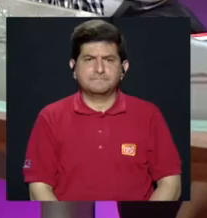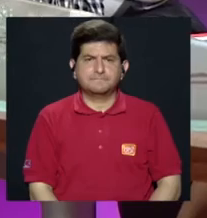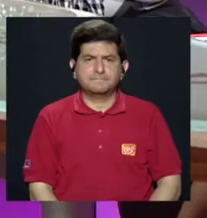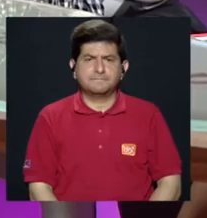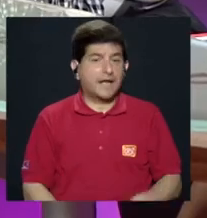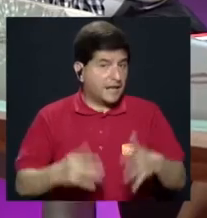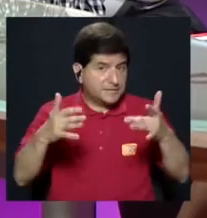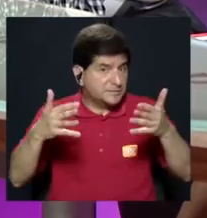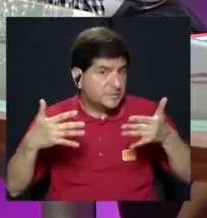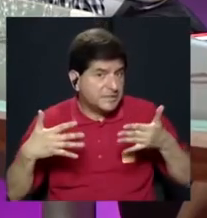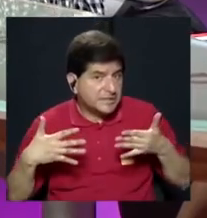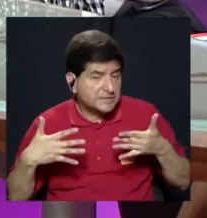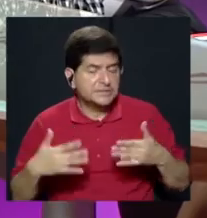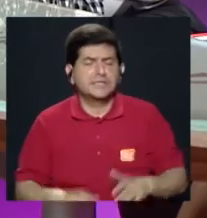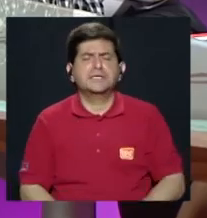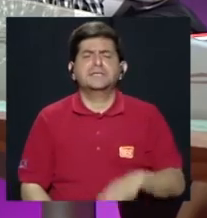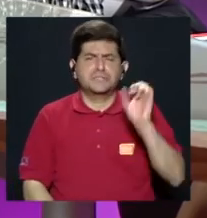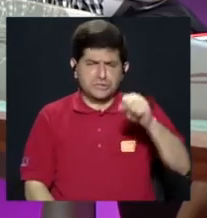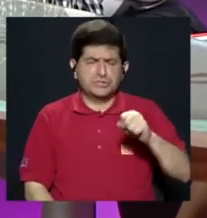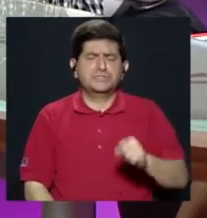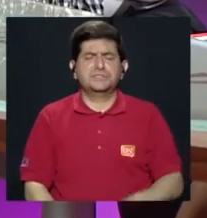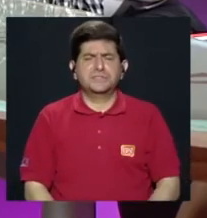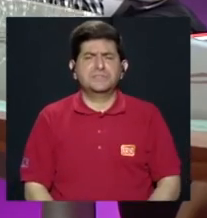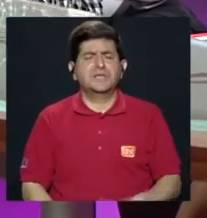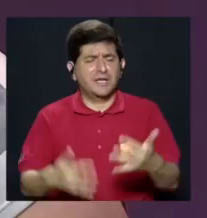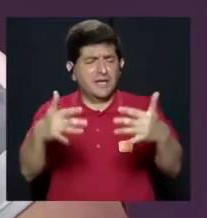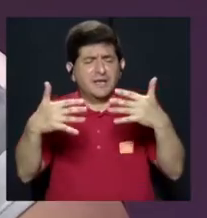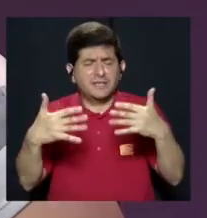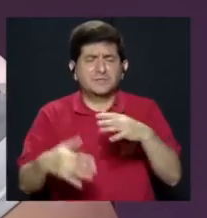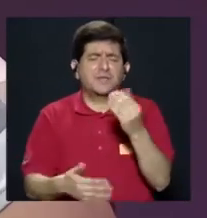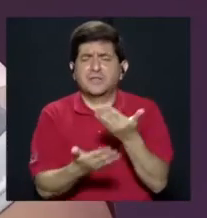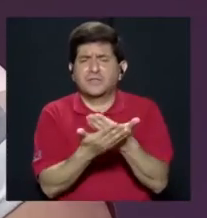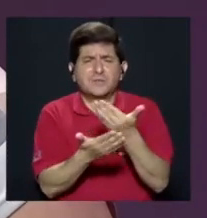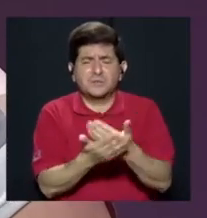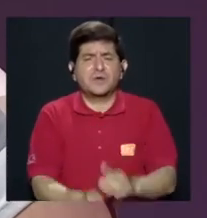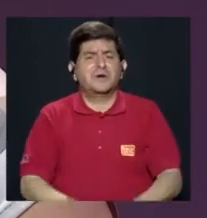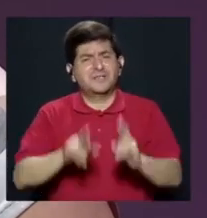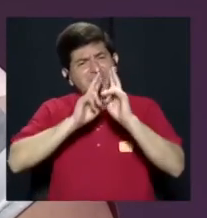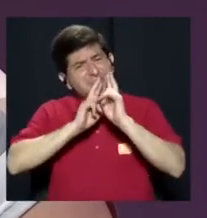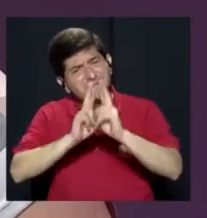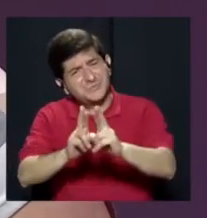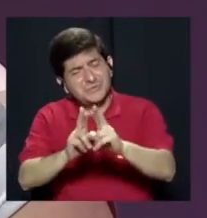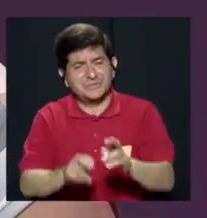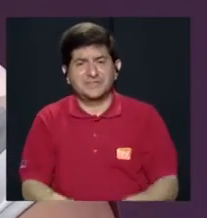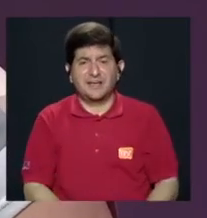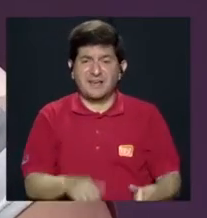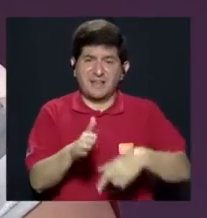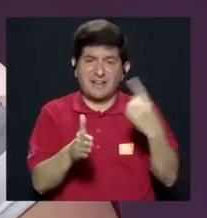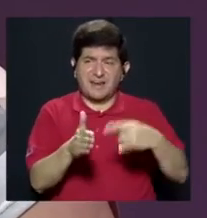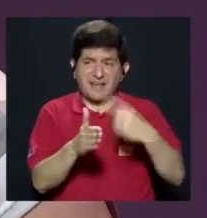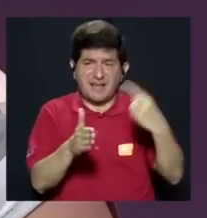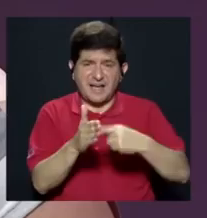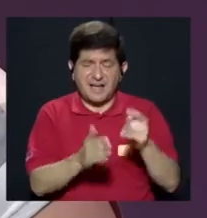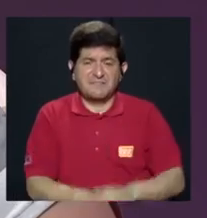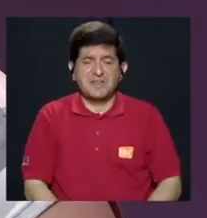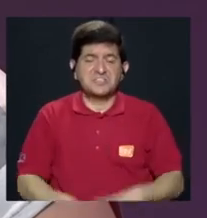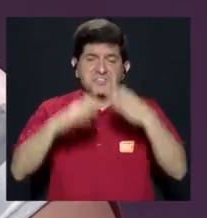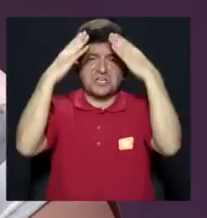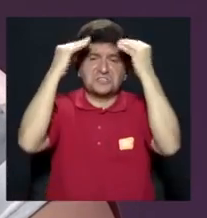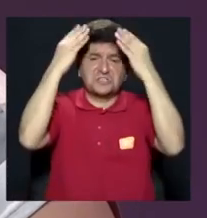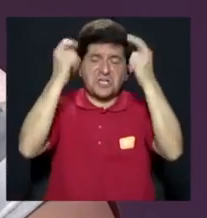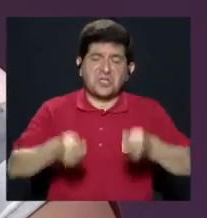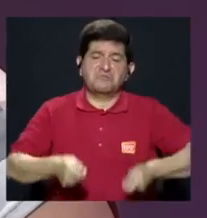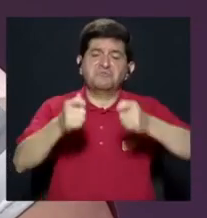El expediente. Ajá, el expediente, las pruebas. Mucho, o sea, que den respuesta, porque a veces dan un informe,